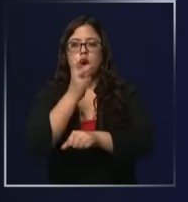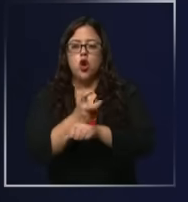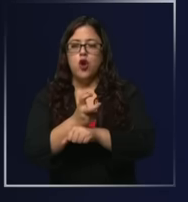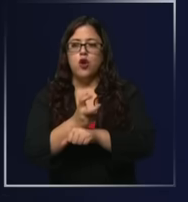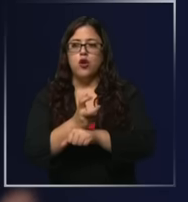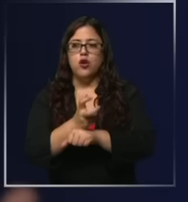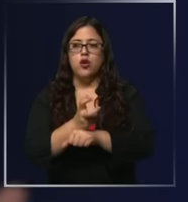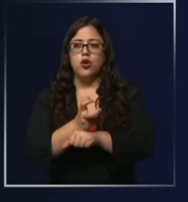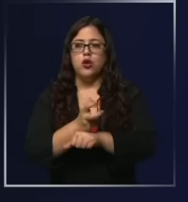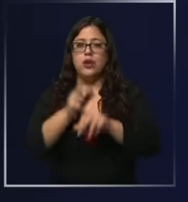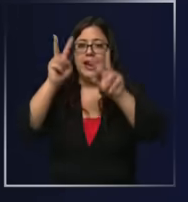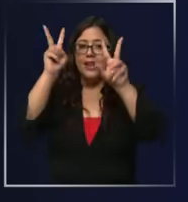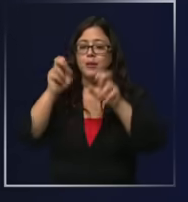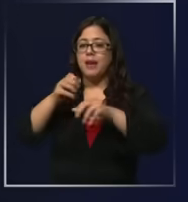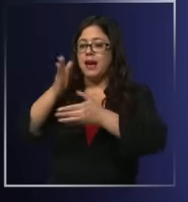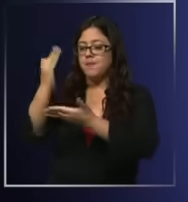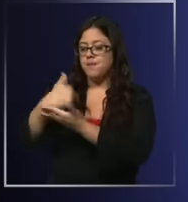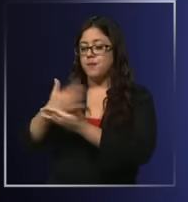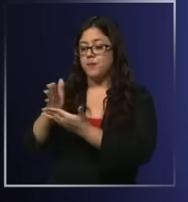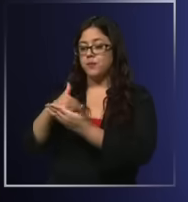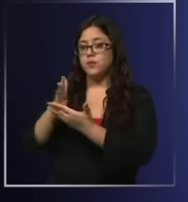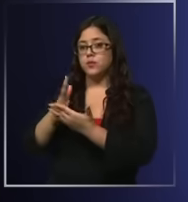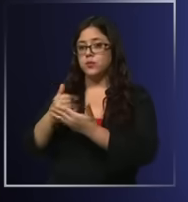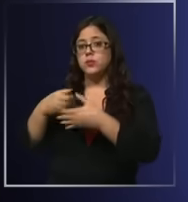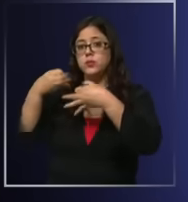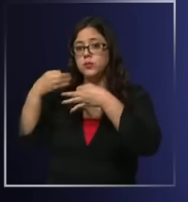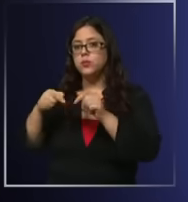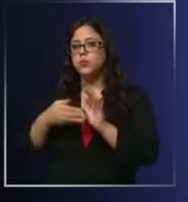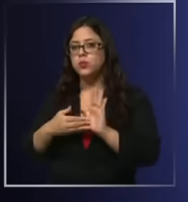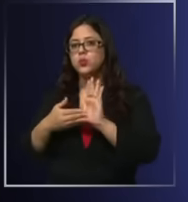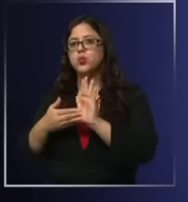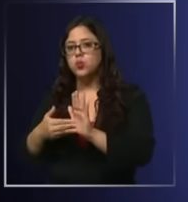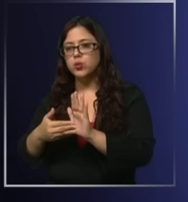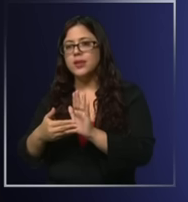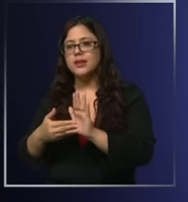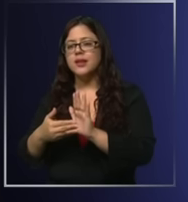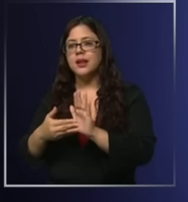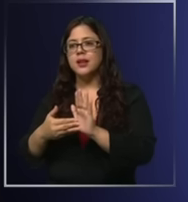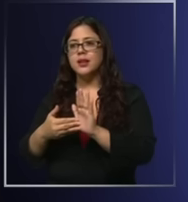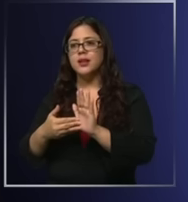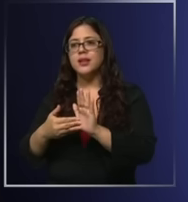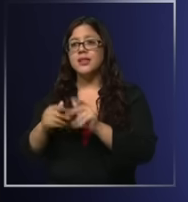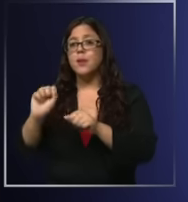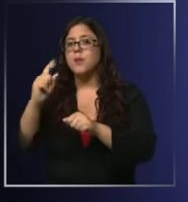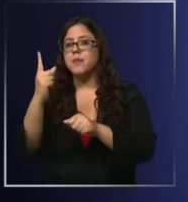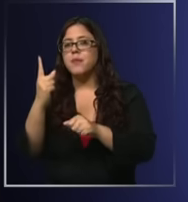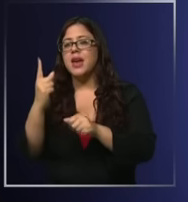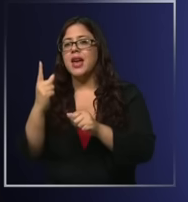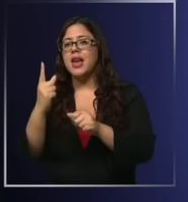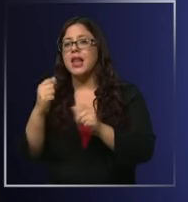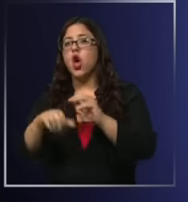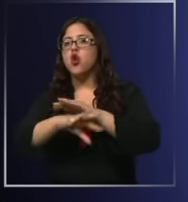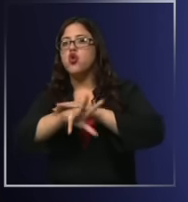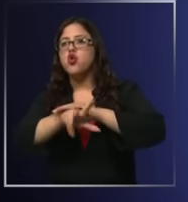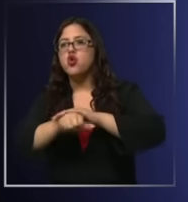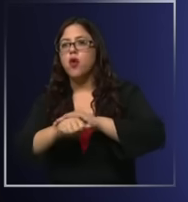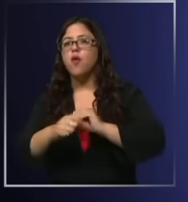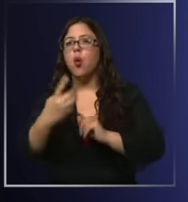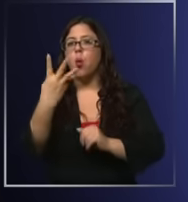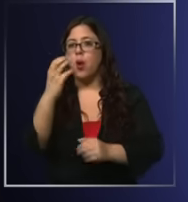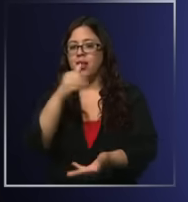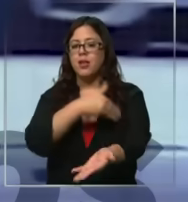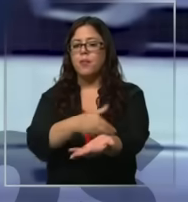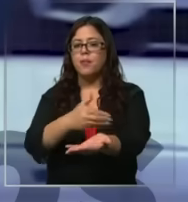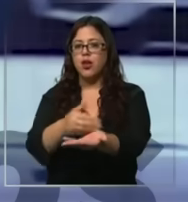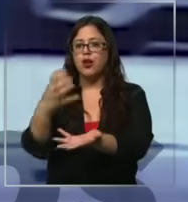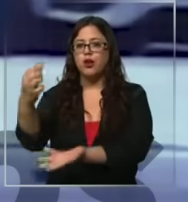decir, la preparación era total y eso da cuenta del éxito de al menos ese primer robo que sustrajeron alrededor de 40 millones de